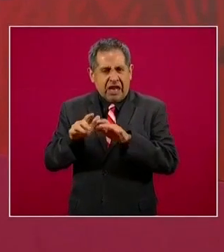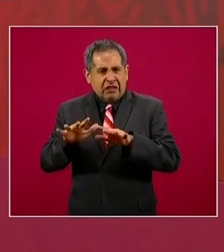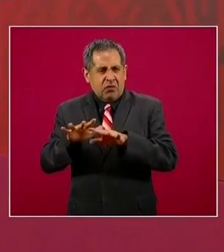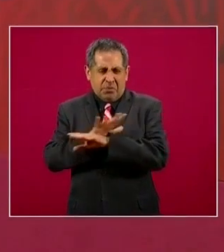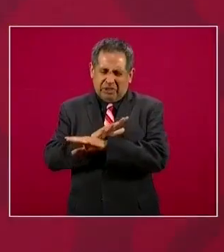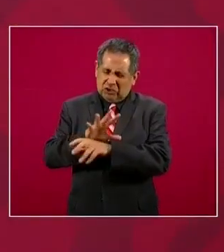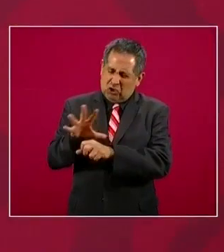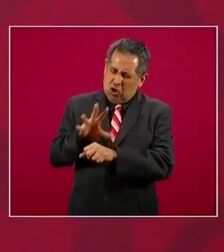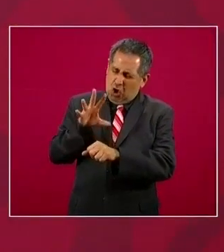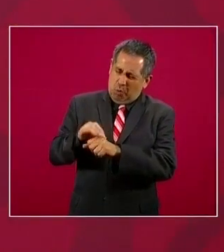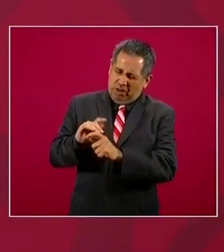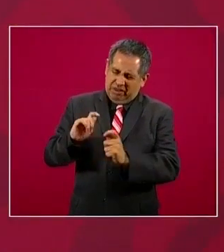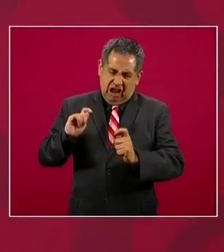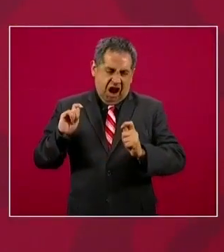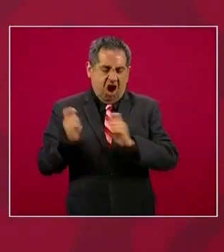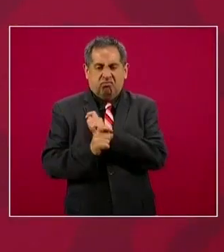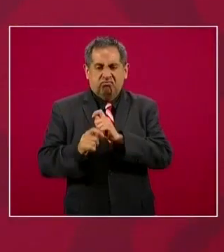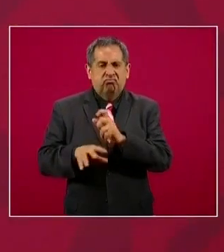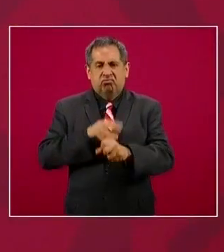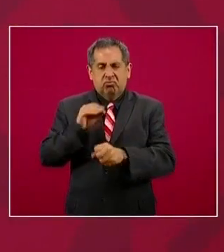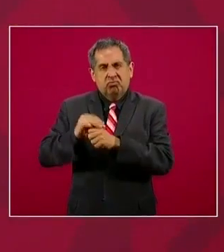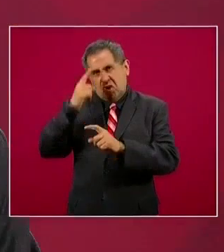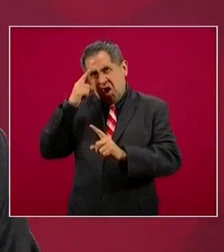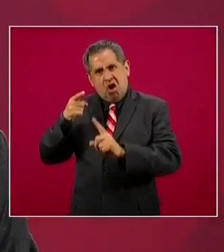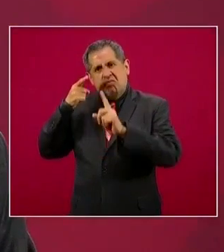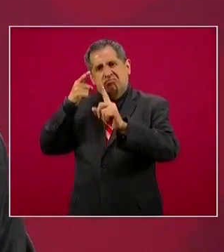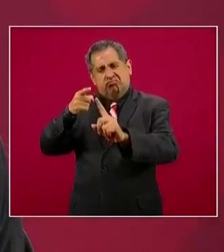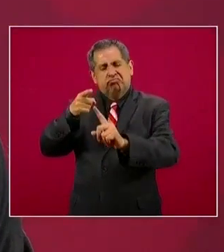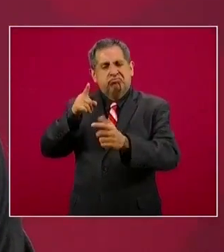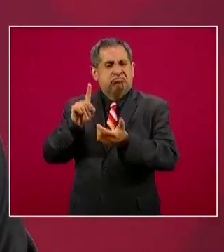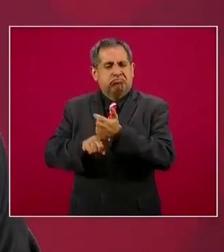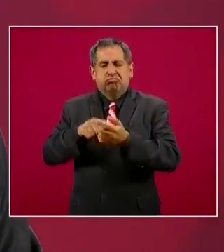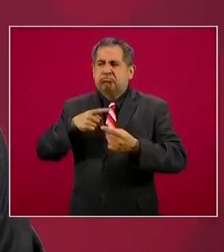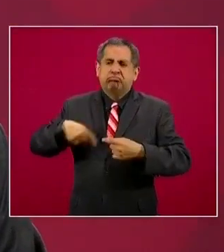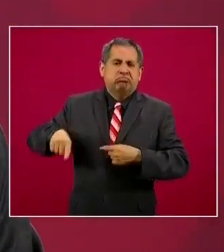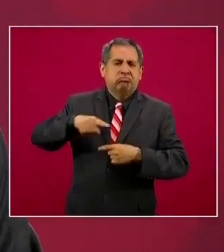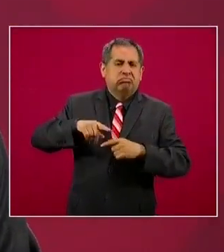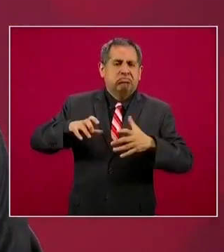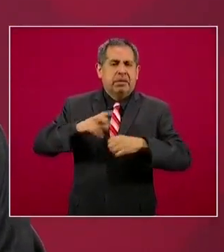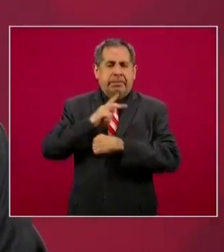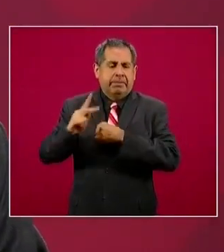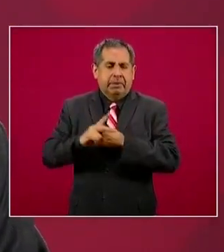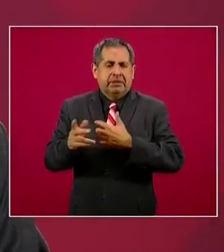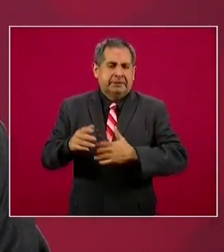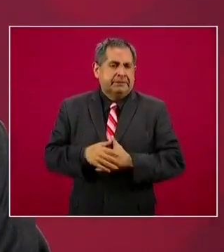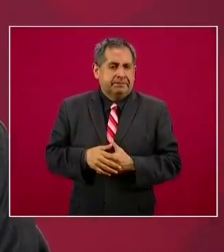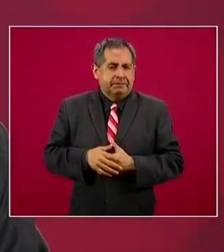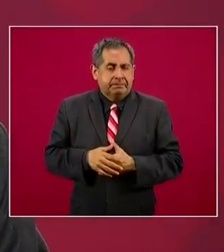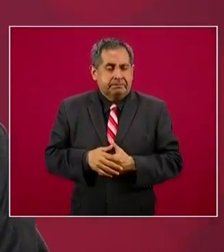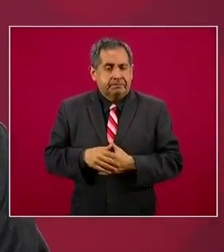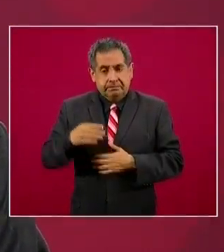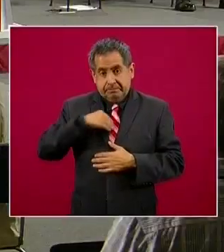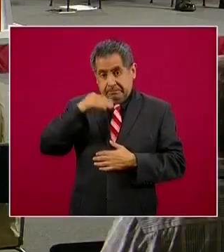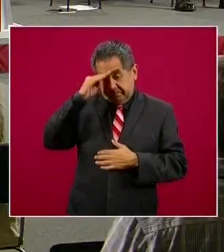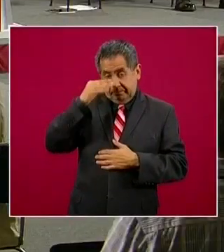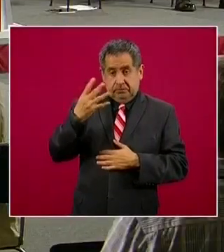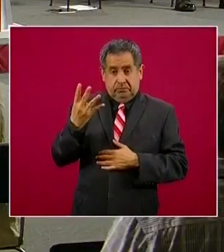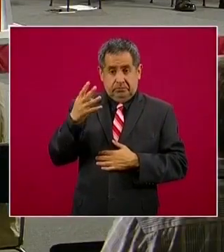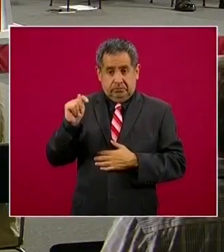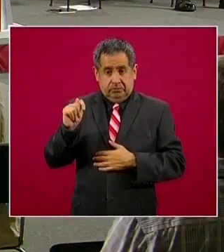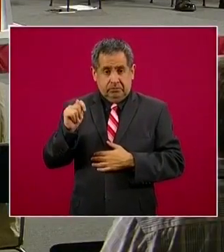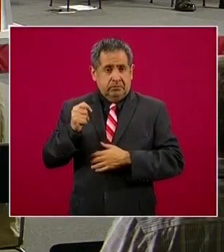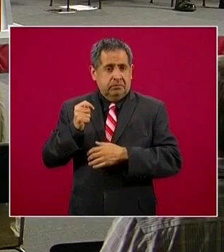Andrés Manuel López Obrador. Se mantuvo 22 meses al frente de esta dependencia. Hoy por la mañana rindió su último reporte de